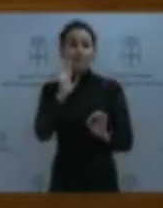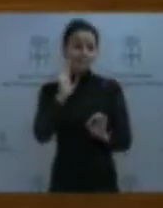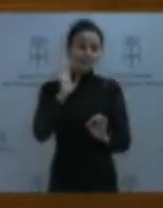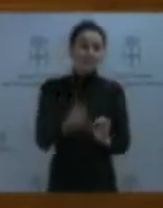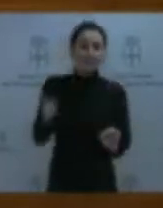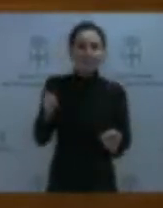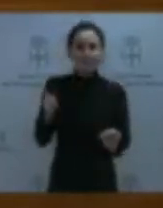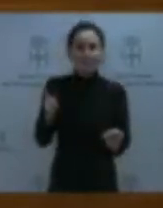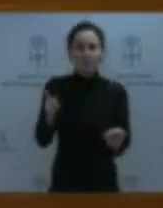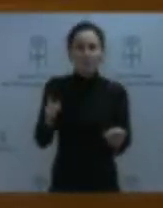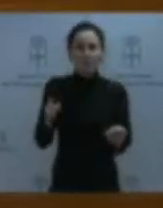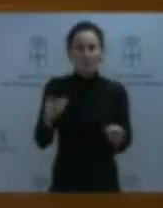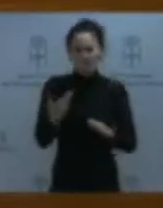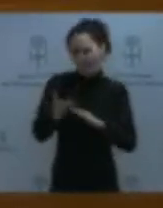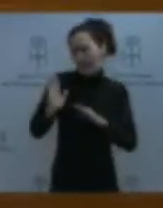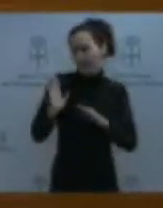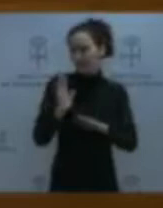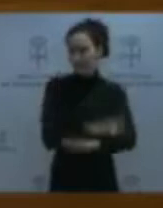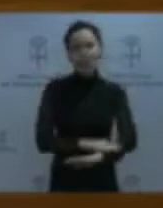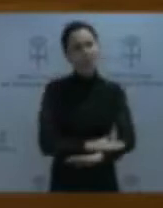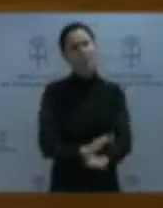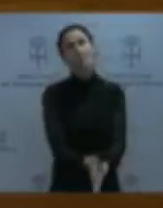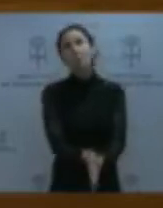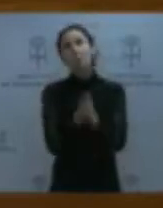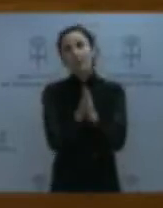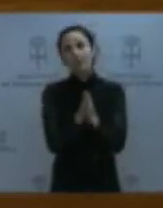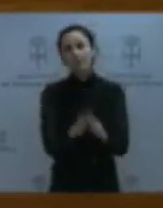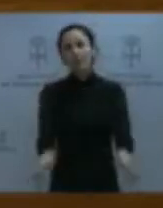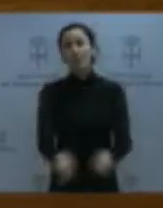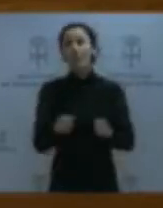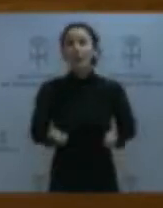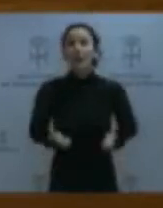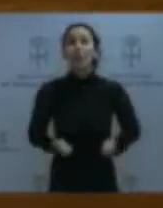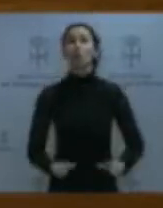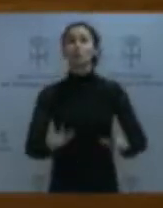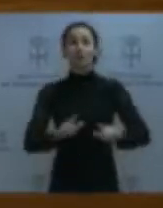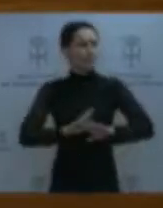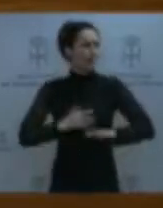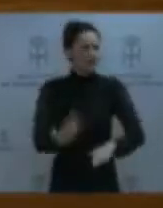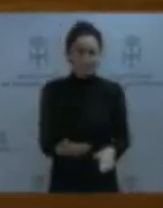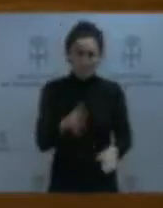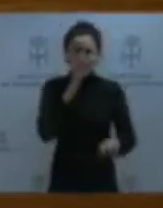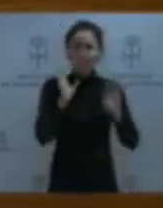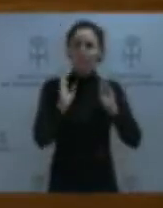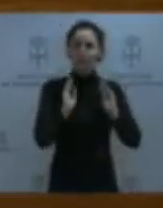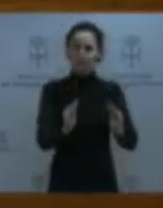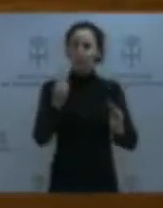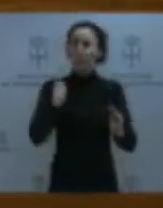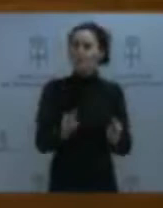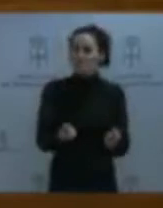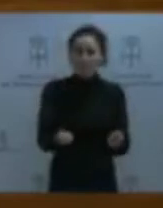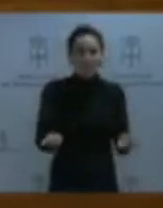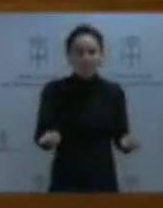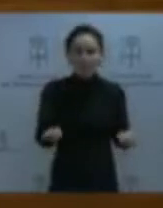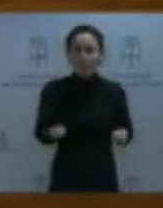fuese independiente del Gobierno. Y no se preocupen por el coste. Se lo vuelvo a explicar. Una unidad anticorrupción no cuesta dinero, ayuda